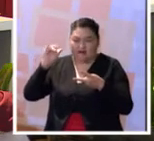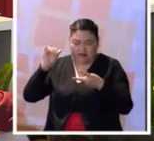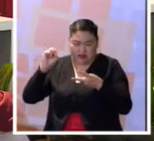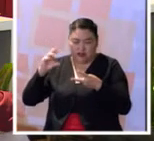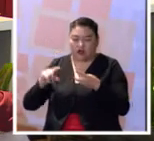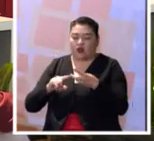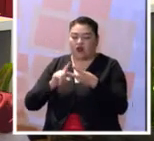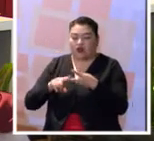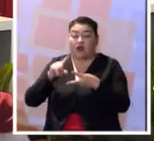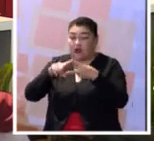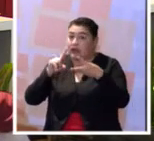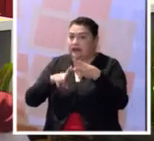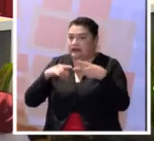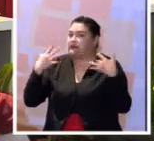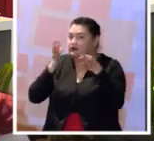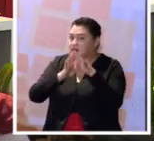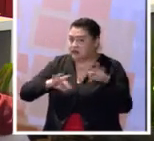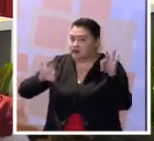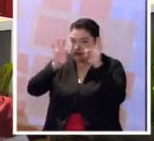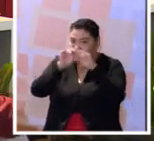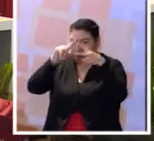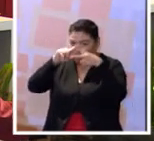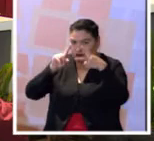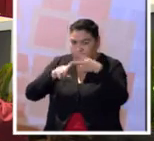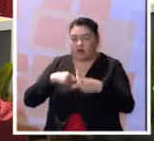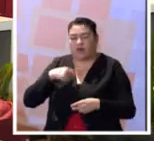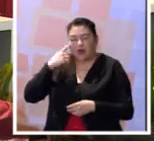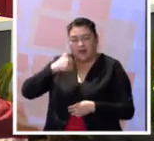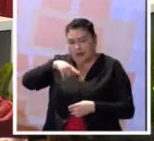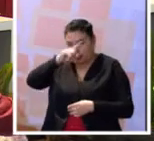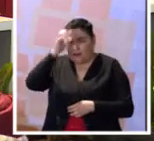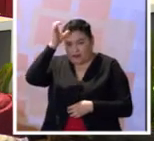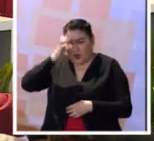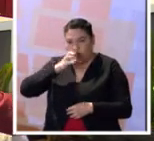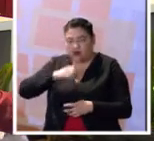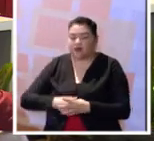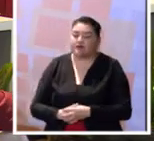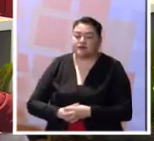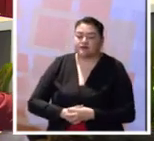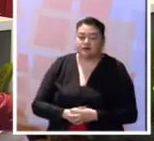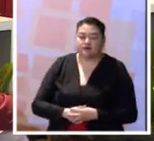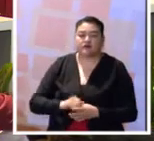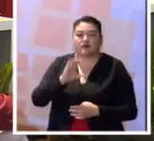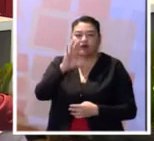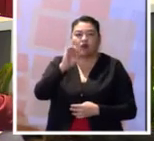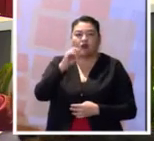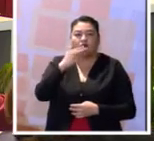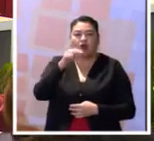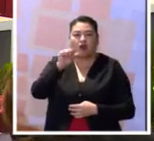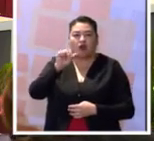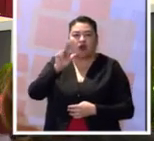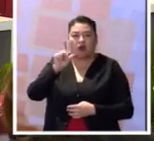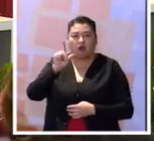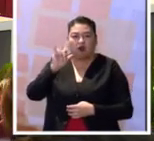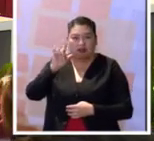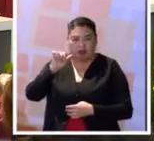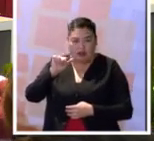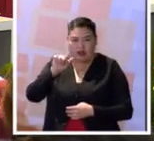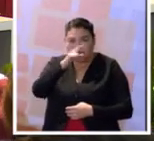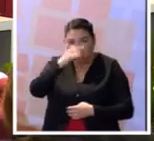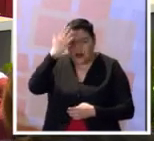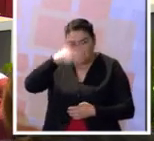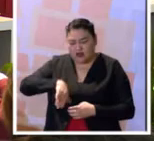plano electoral. Nos pasaba que en